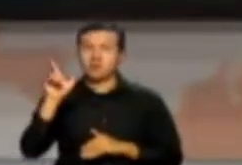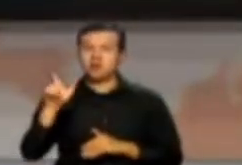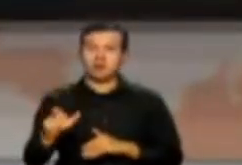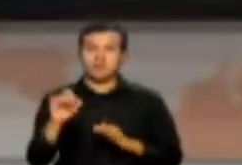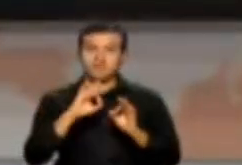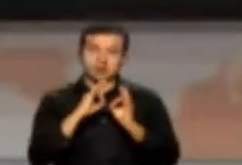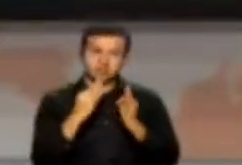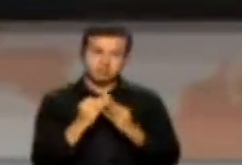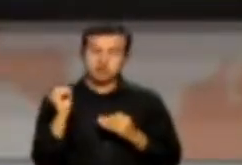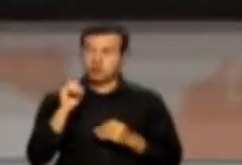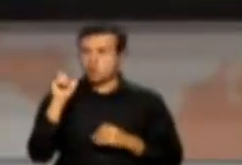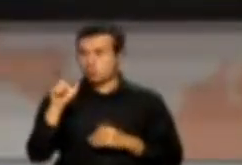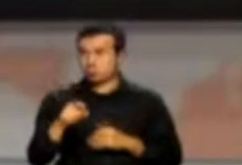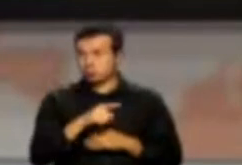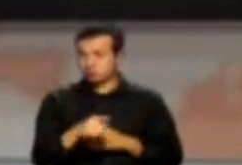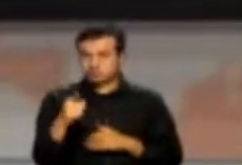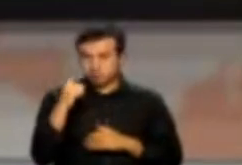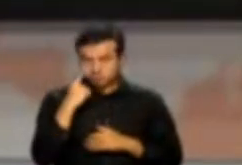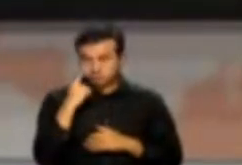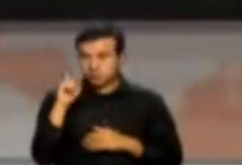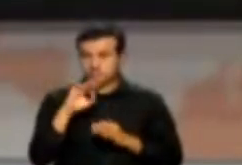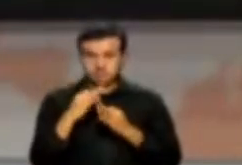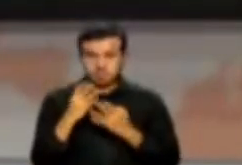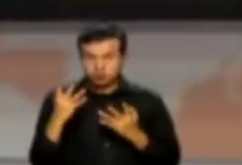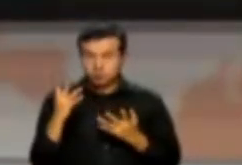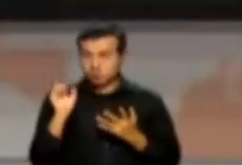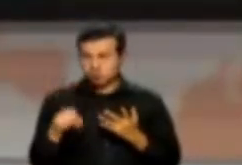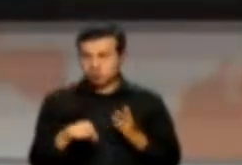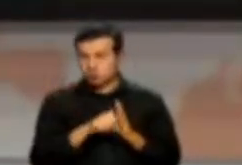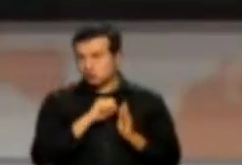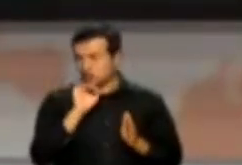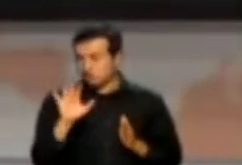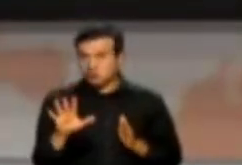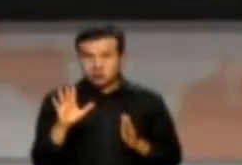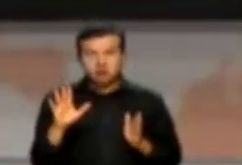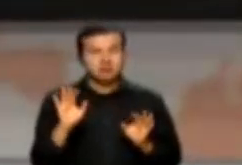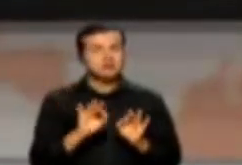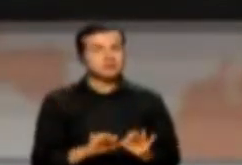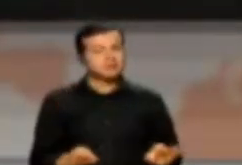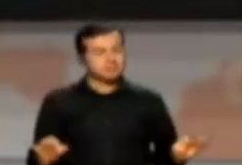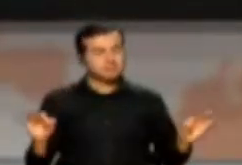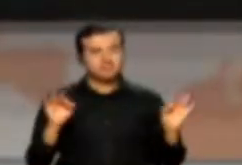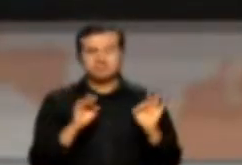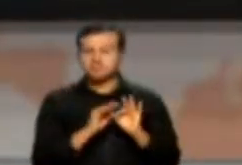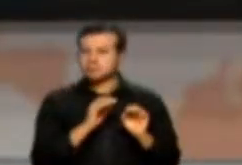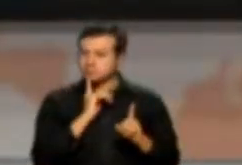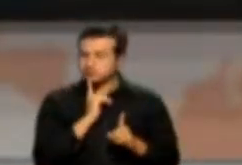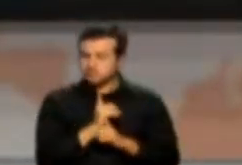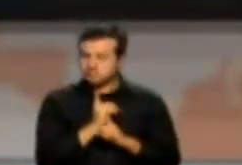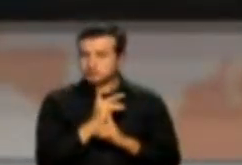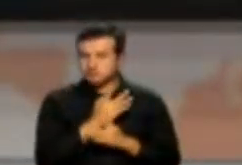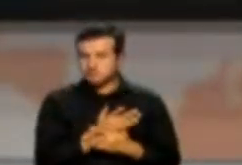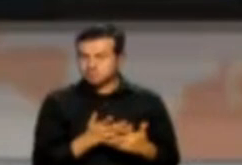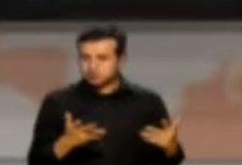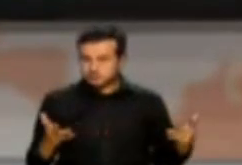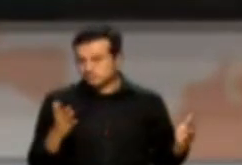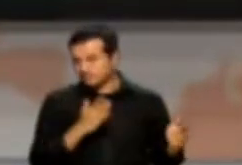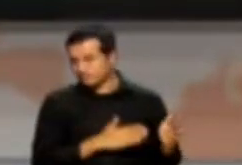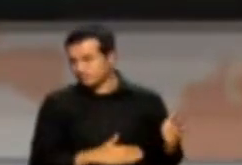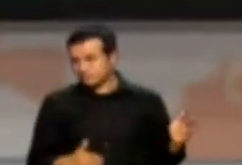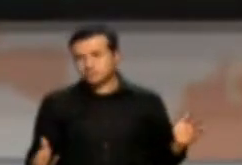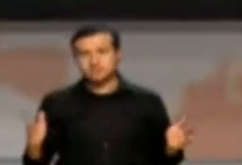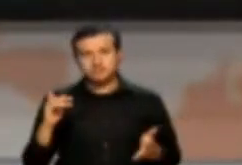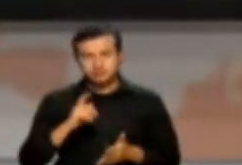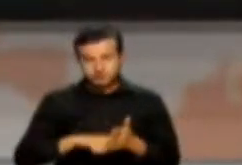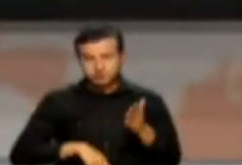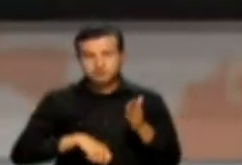familiar o puede ser un donante no familiar entonces esto va a ser un gran hito en este año de que también lo vamos